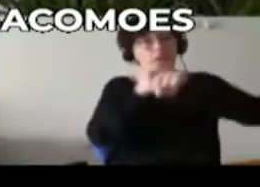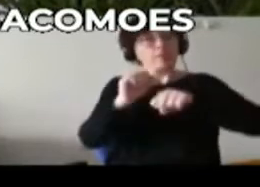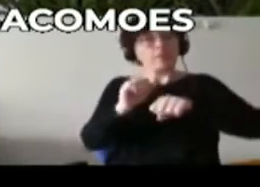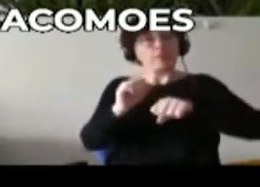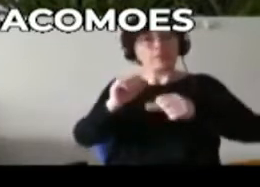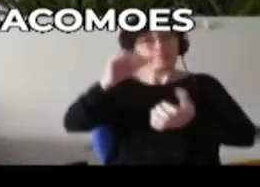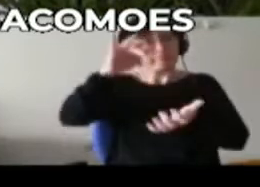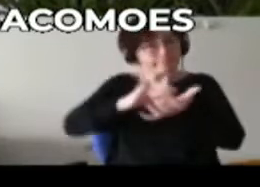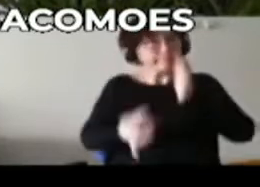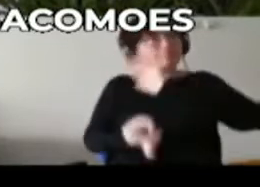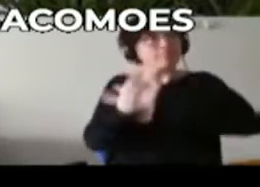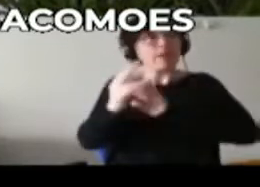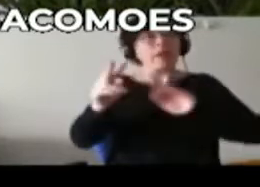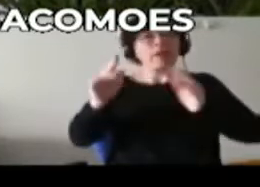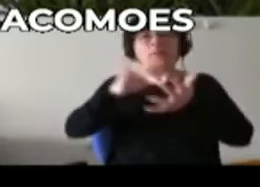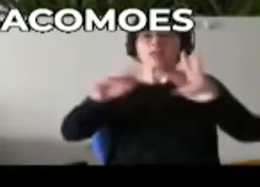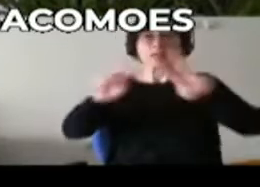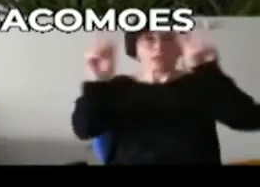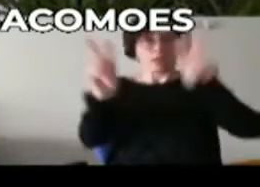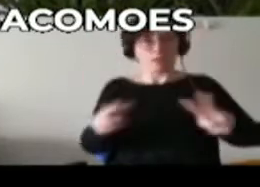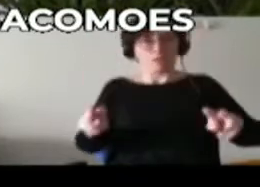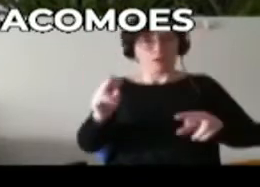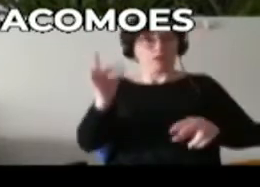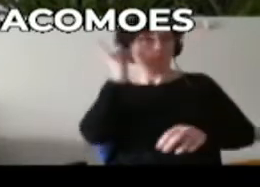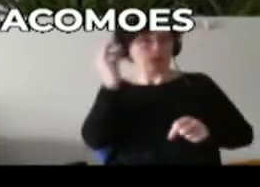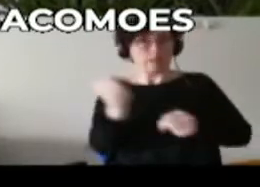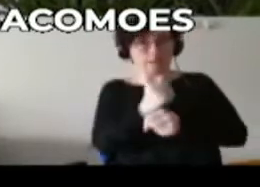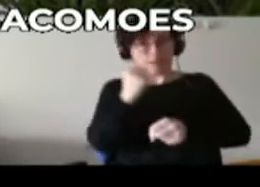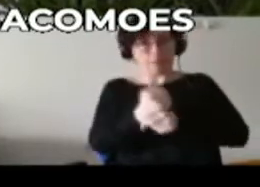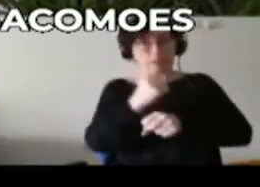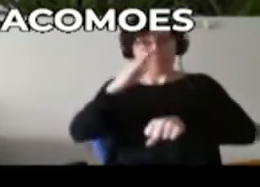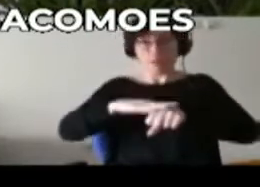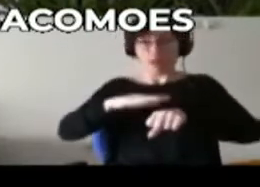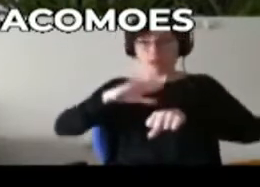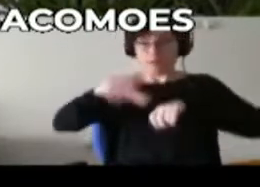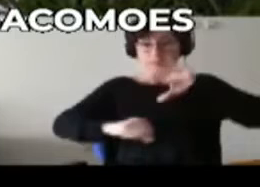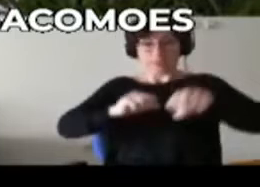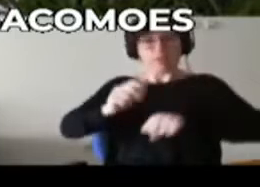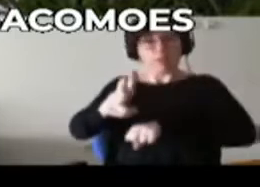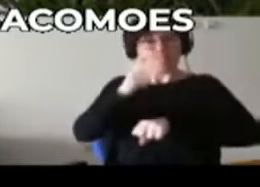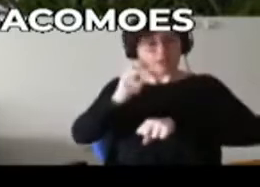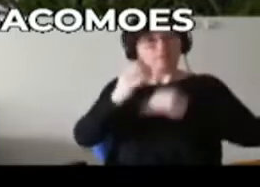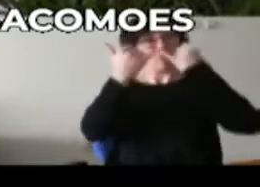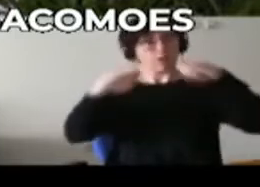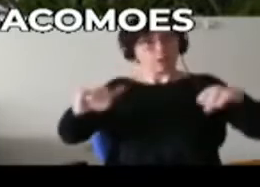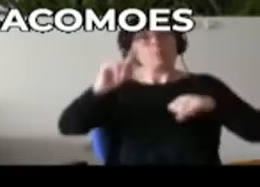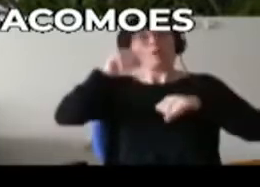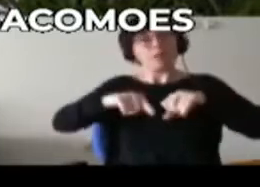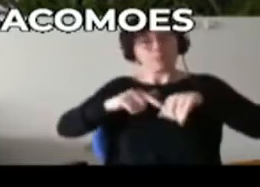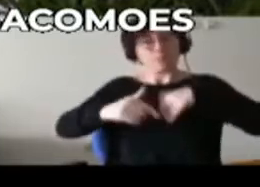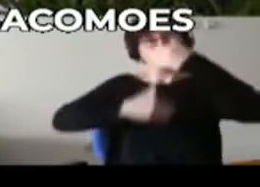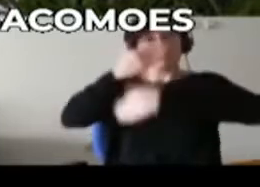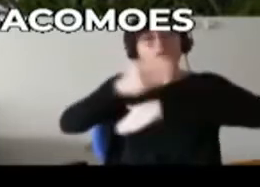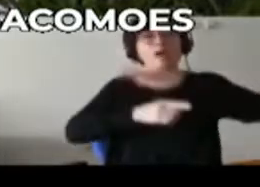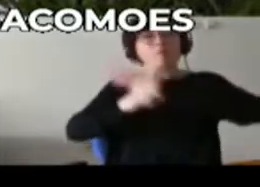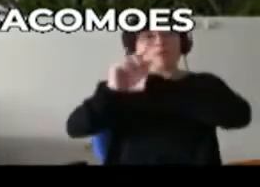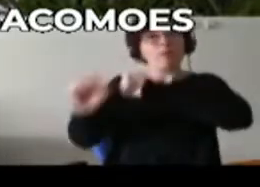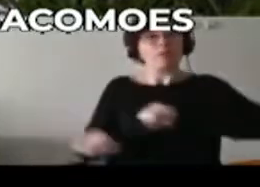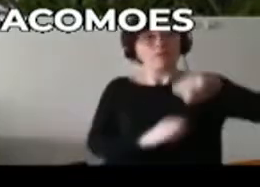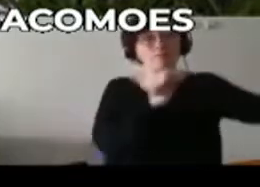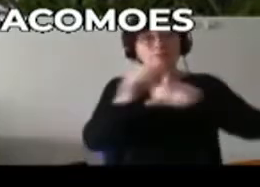Internacional de la Mujer Trabajadora que nos permitiera celebrar la conquista de derechos y avanzar en la defensa de sociedades sin